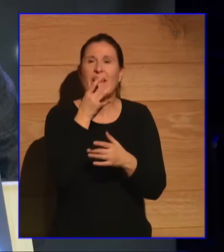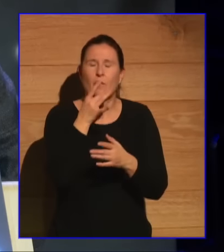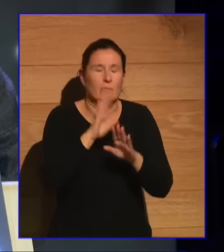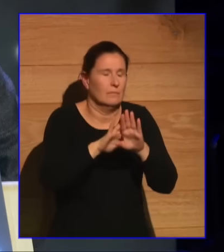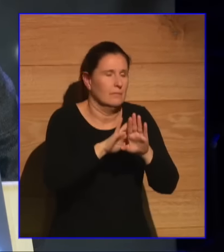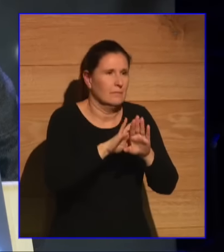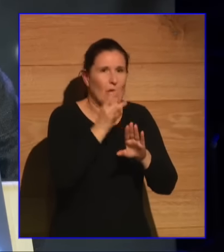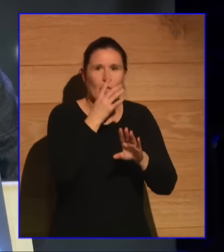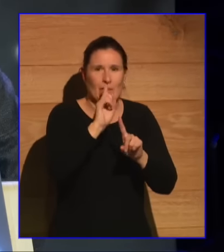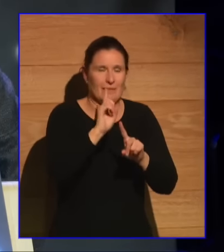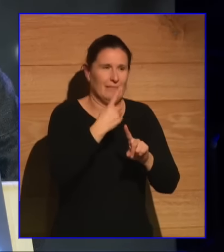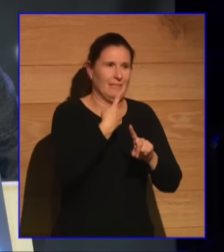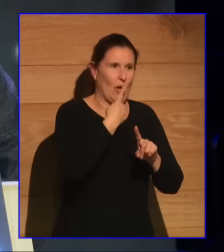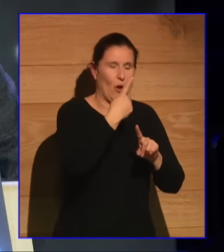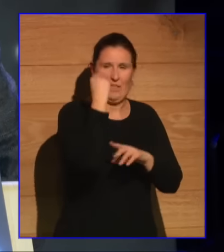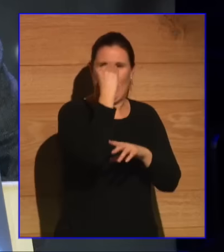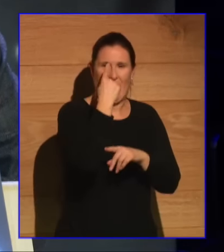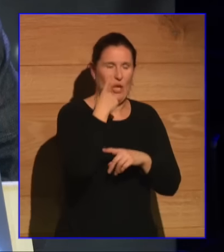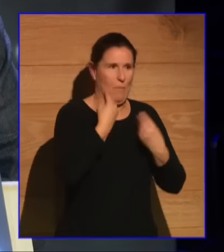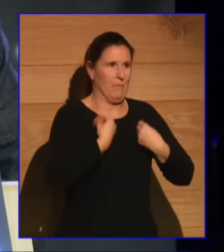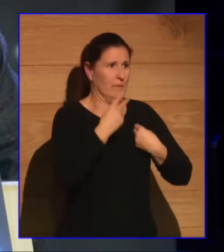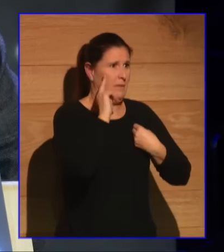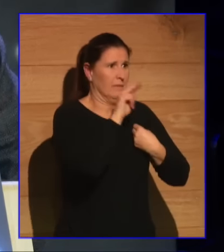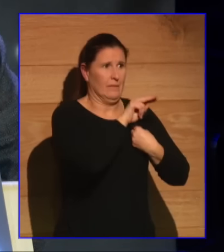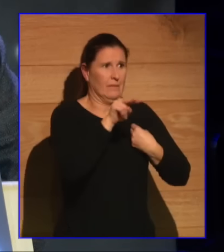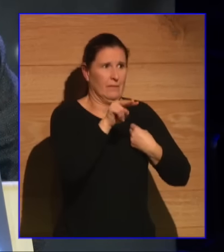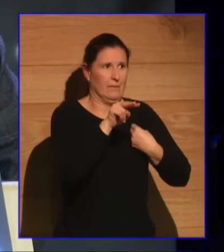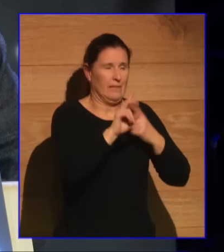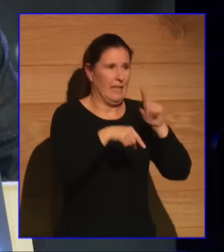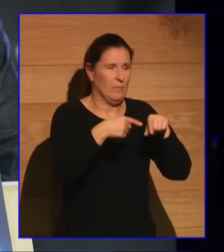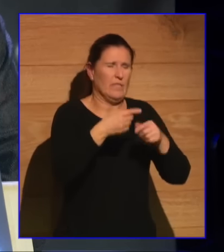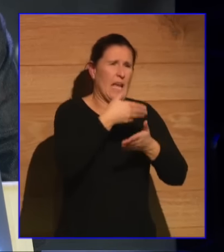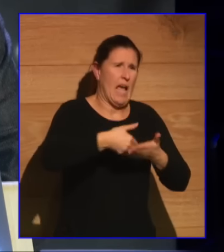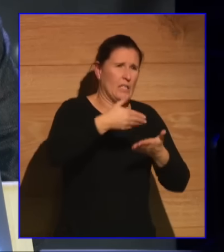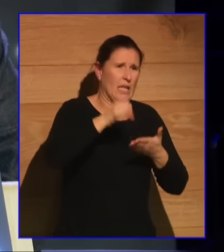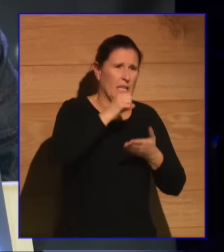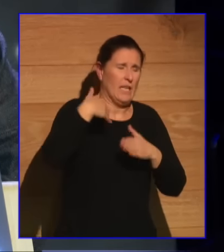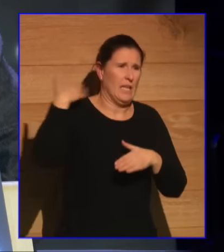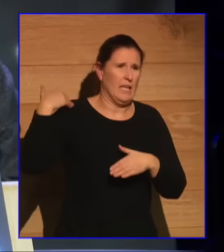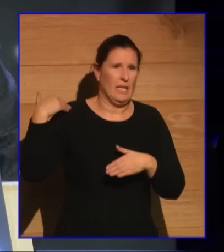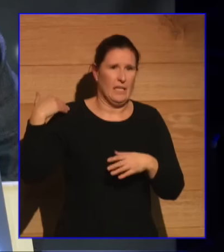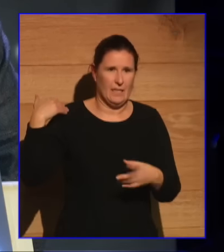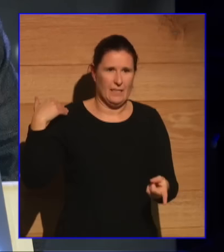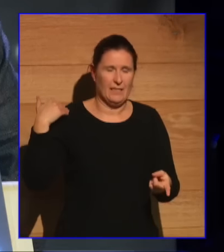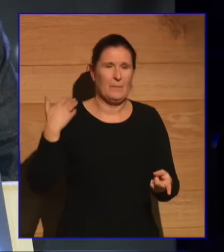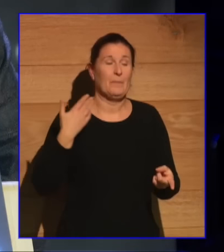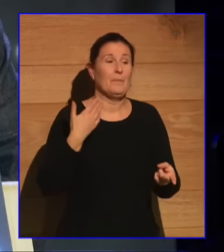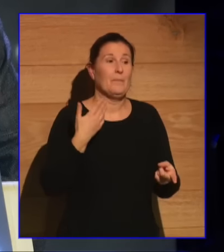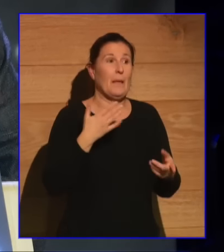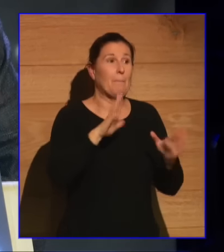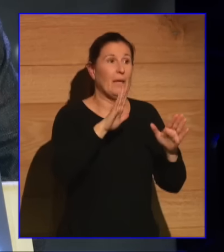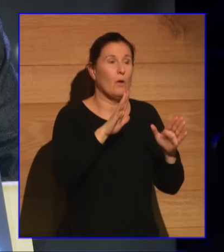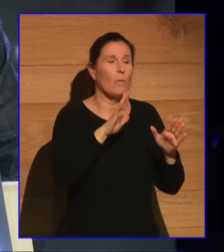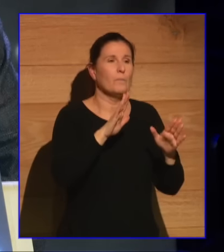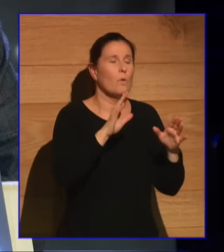un dinosaurio. Sí, sí. Un dinosaurio vivo en muchos millones de años. Un verbolario. Le ha poseído el verbolario. Señor. Pero no te pone un